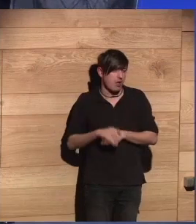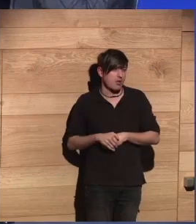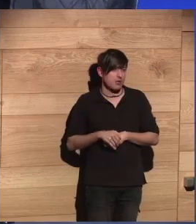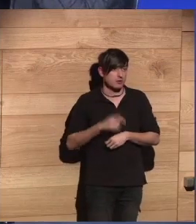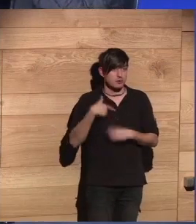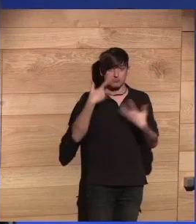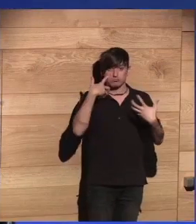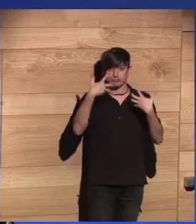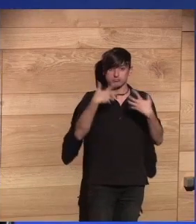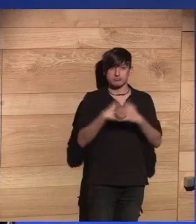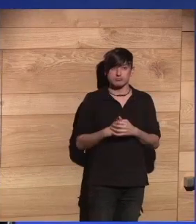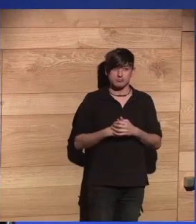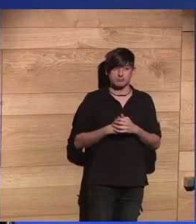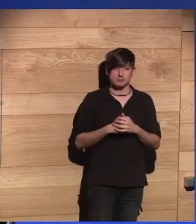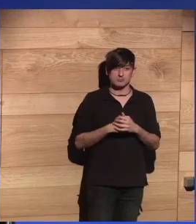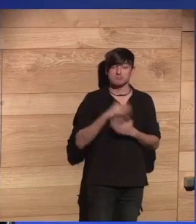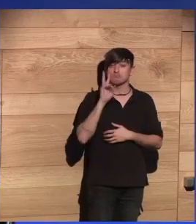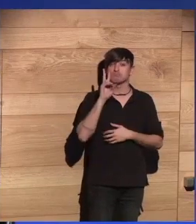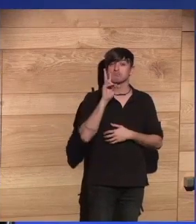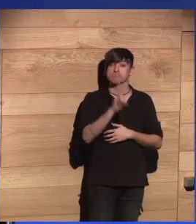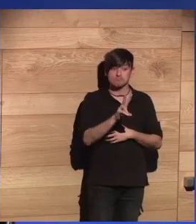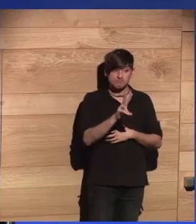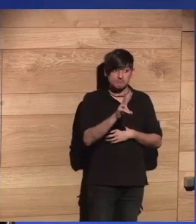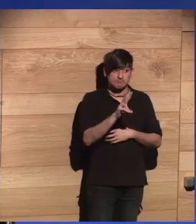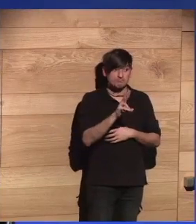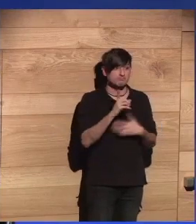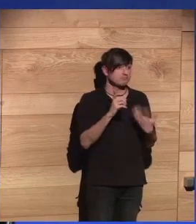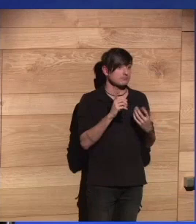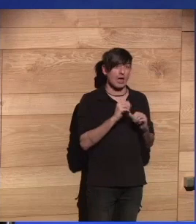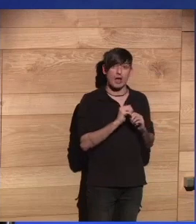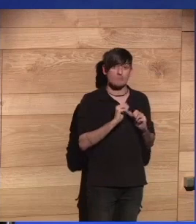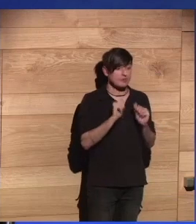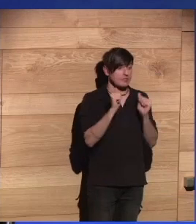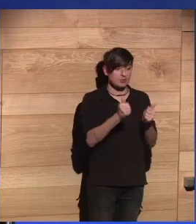Me llamó mucho la atención ver que en una primera instancia,